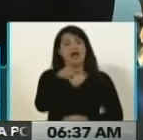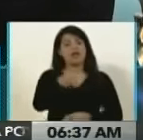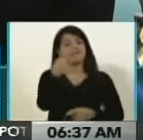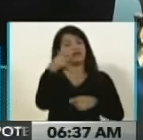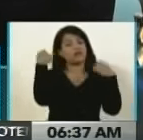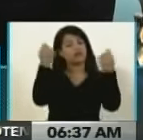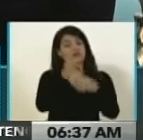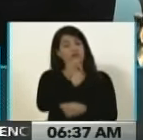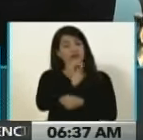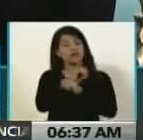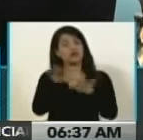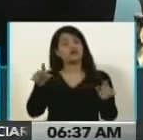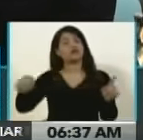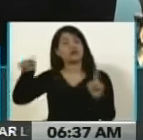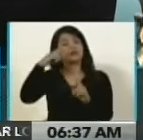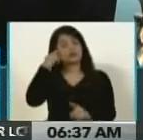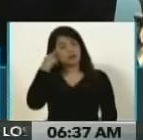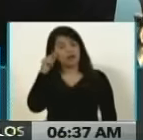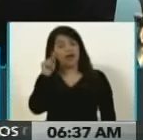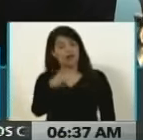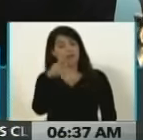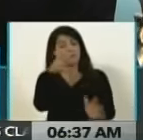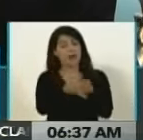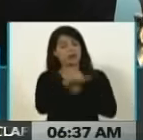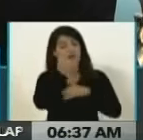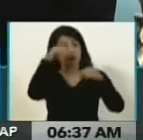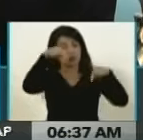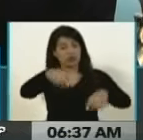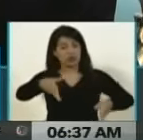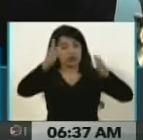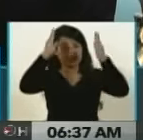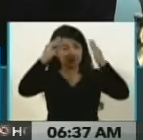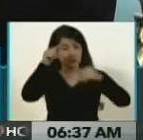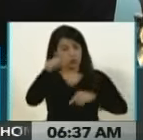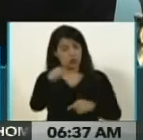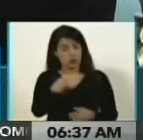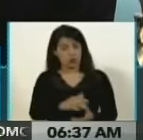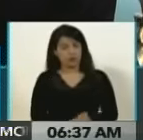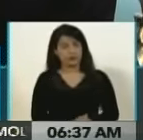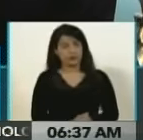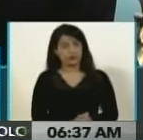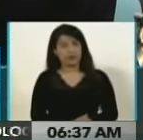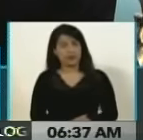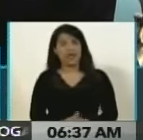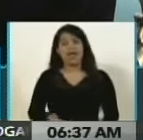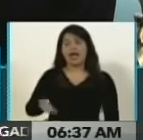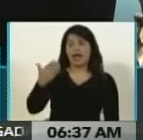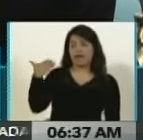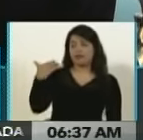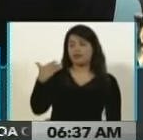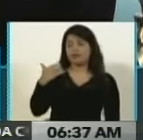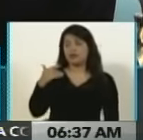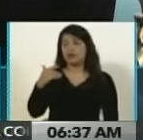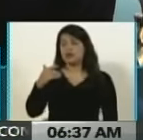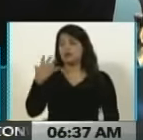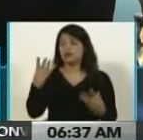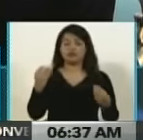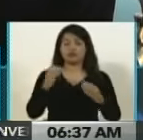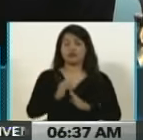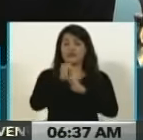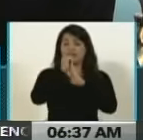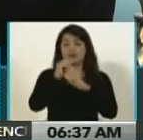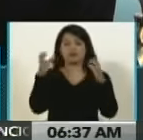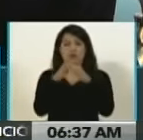ahí eso ocurrió. La Cuarta República, donde estaban dirigentes asociados a esos